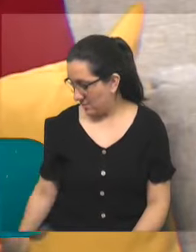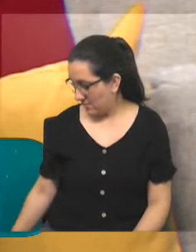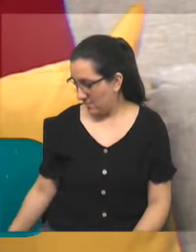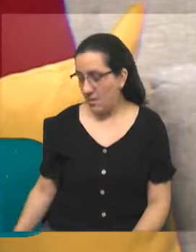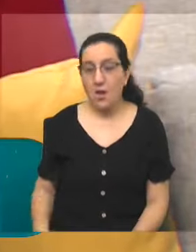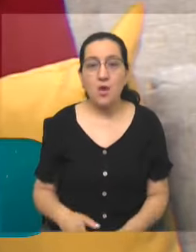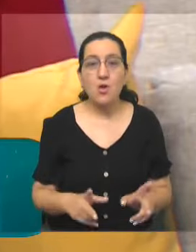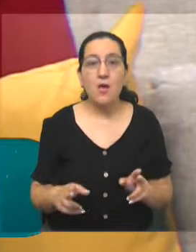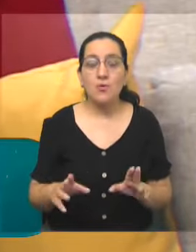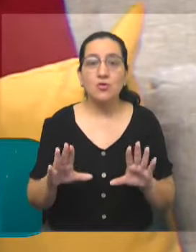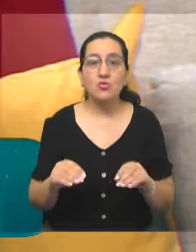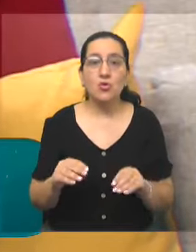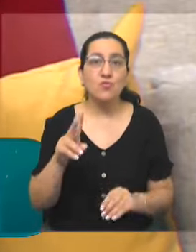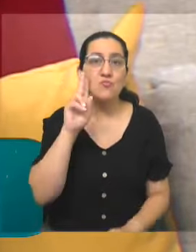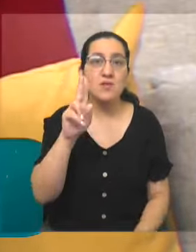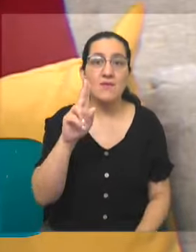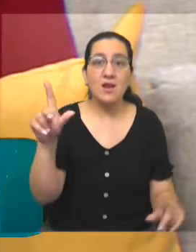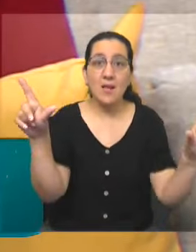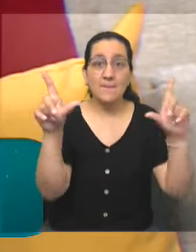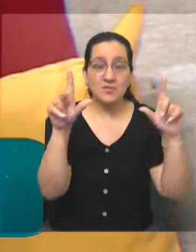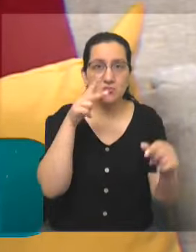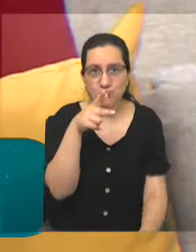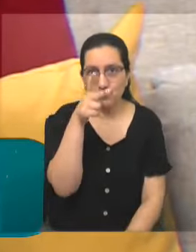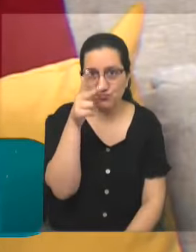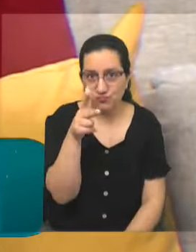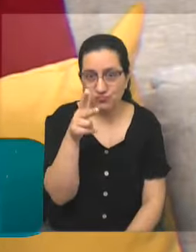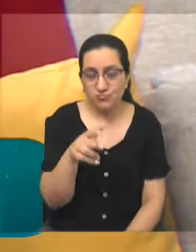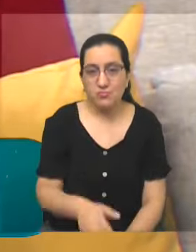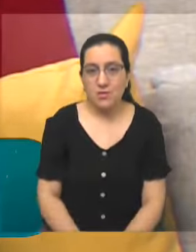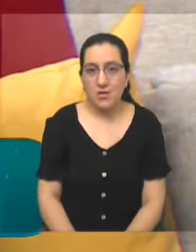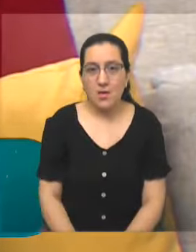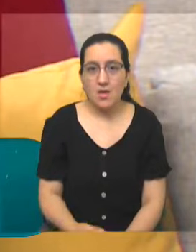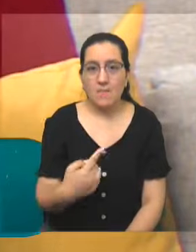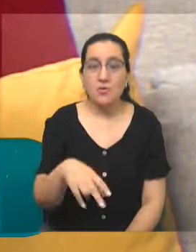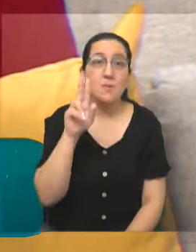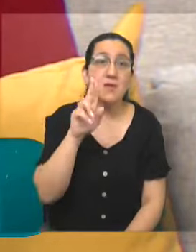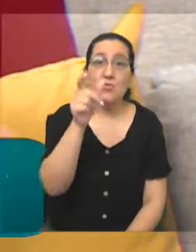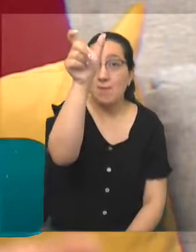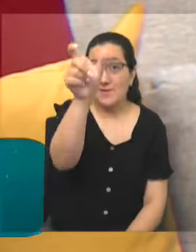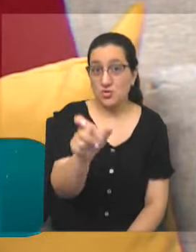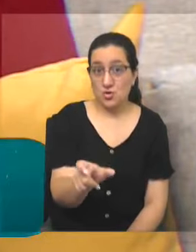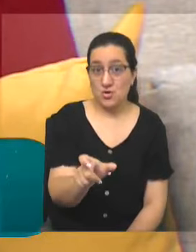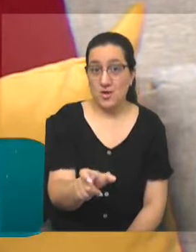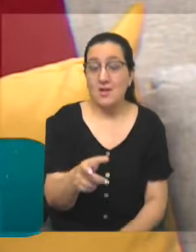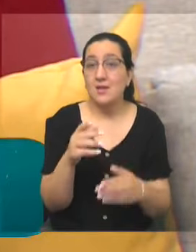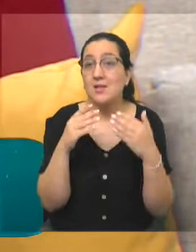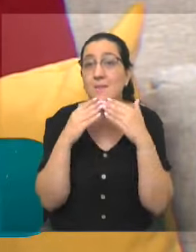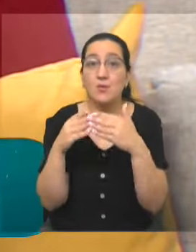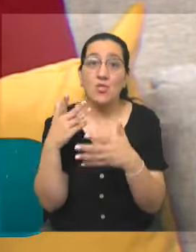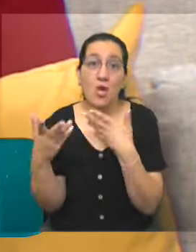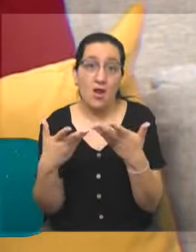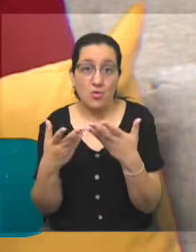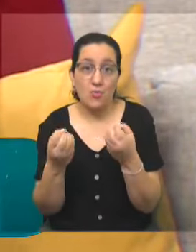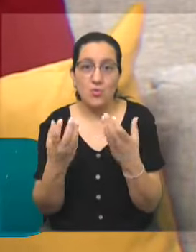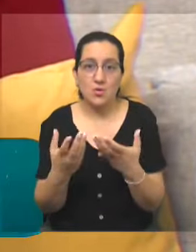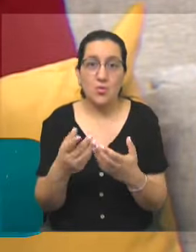una época todos miraban a la pantalla, que también está muy bravo, porque en realidad está mirando una persona, se supone que es el que le está preguntando algo. Porque